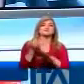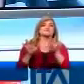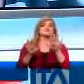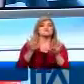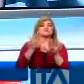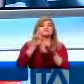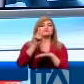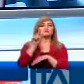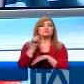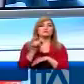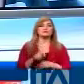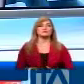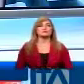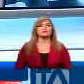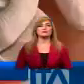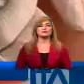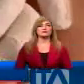2.000 vacunas.